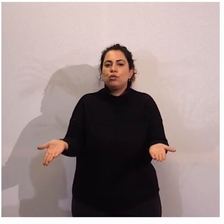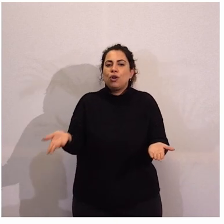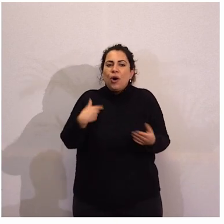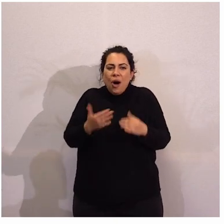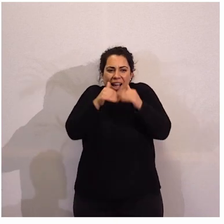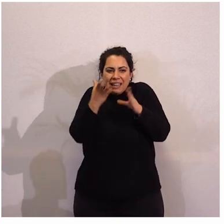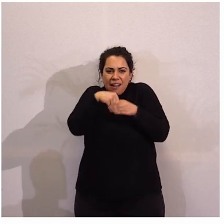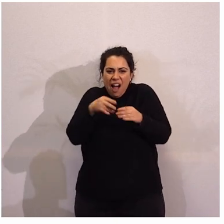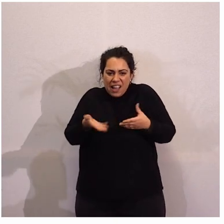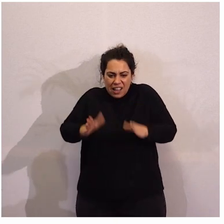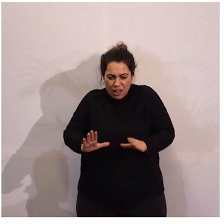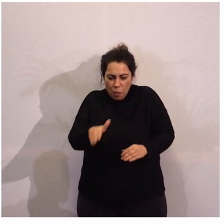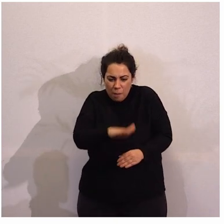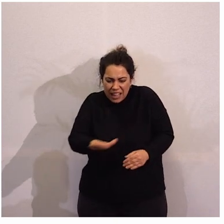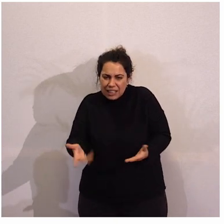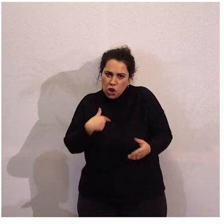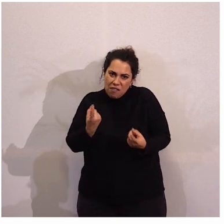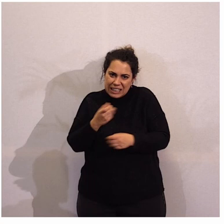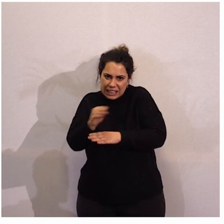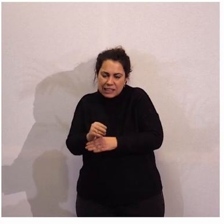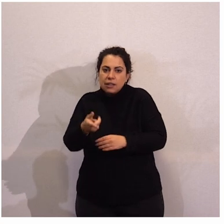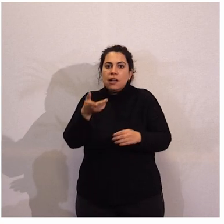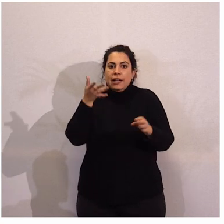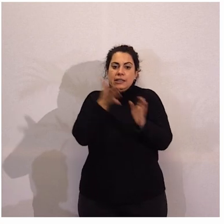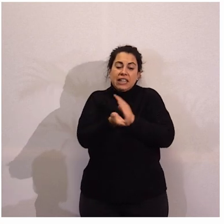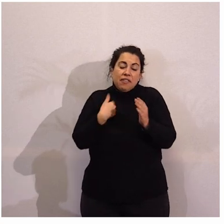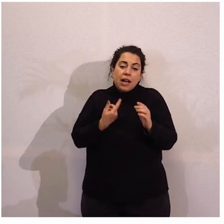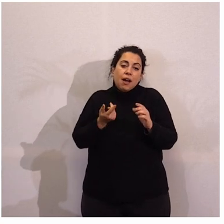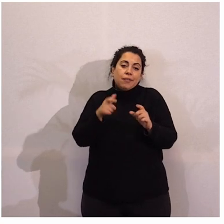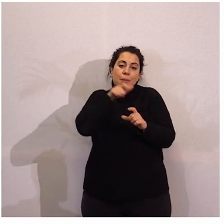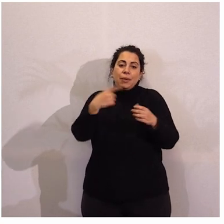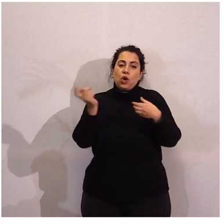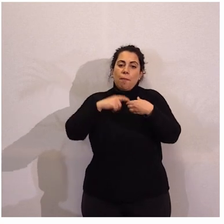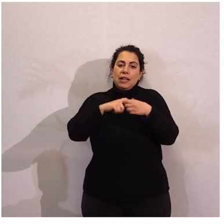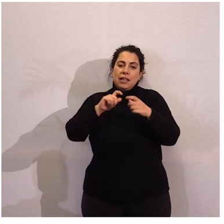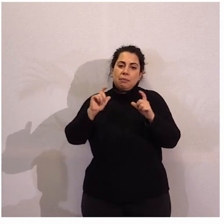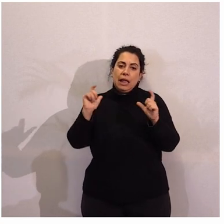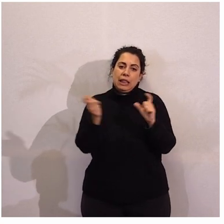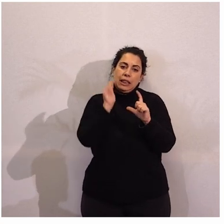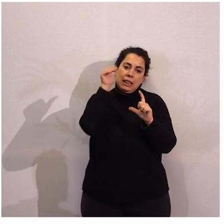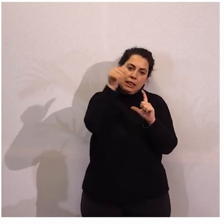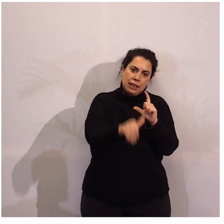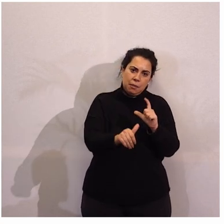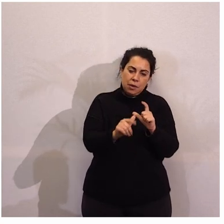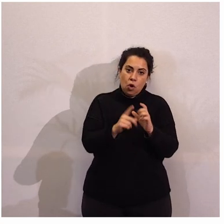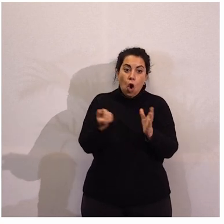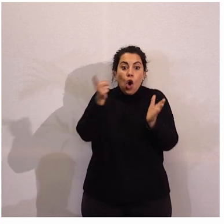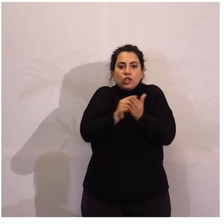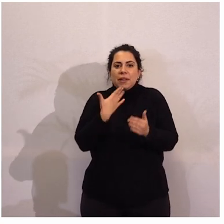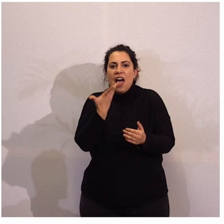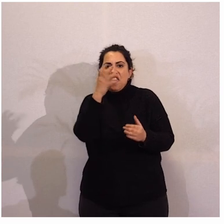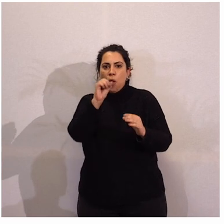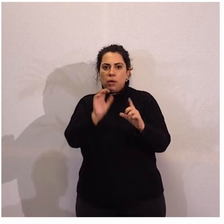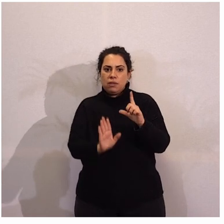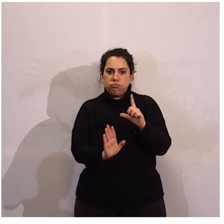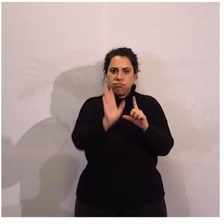el hogar y hay bueno, pues, un poquito una bajada de gente que participa, pero luego rápidamente a los 50 años así pues, se